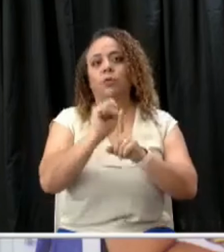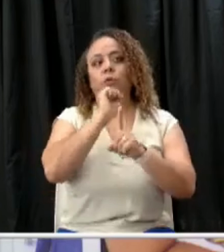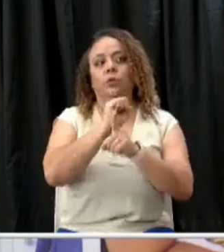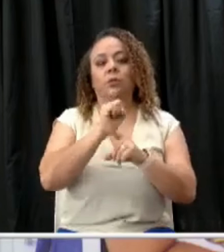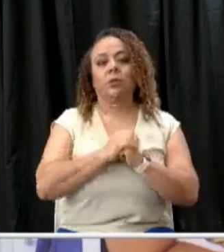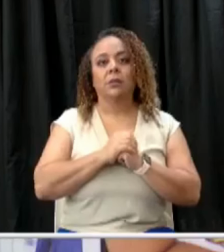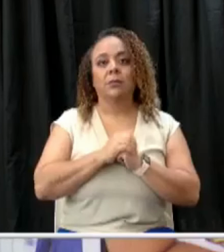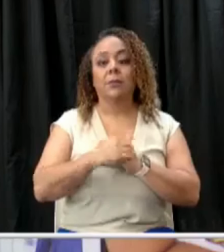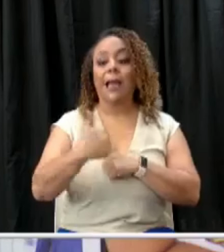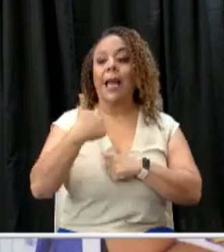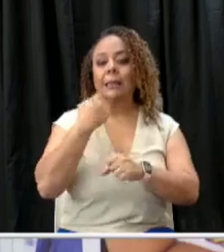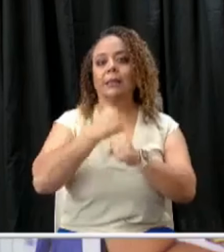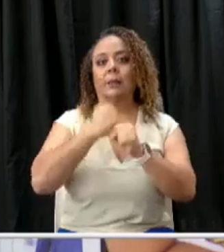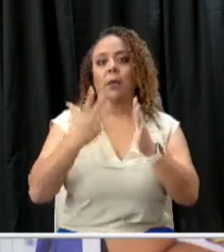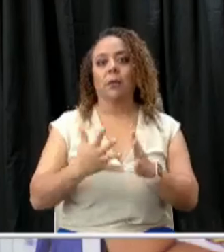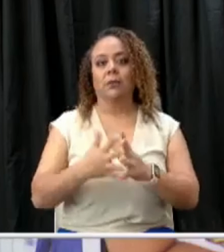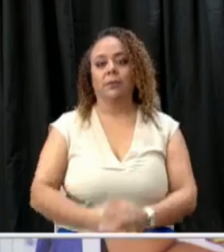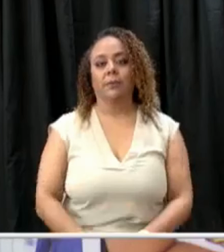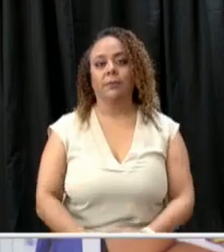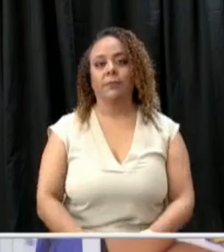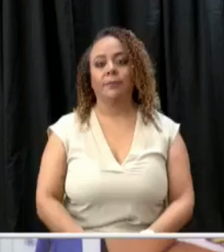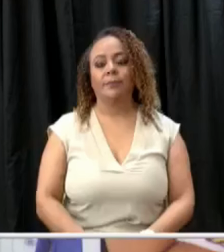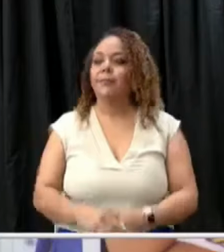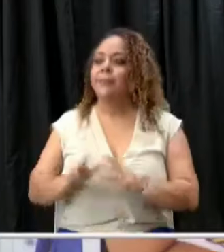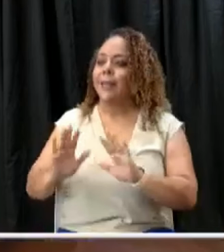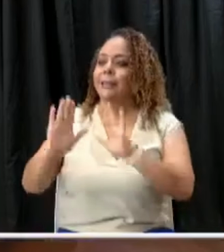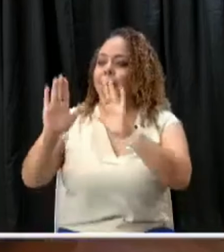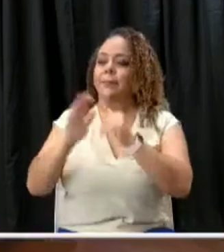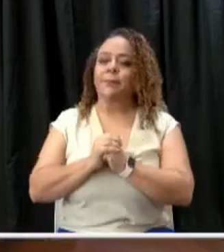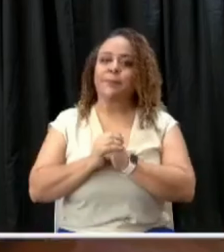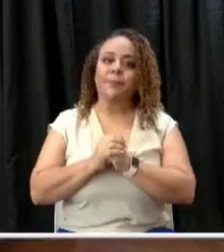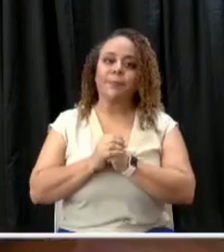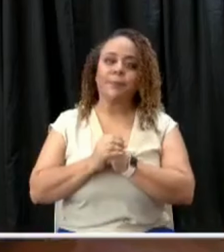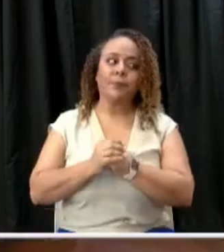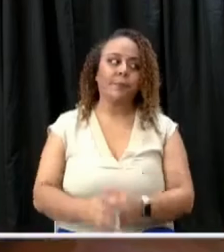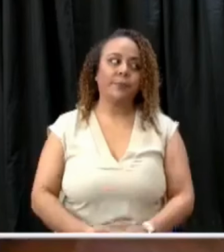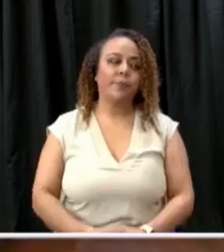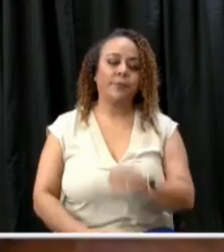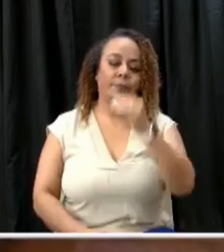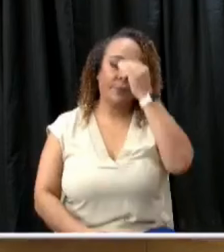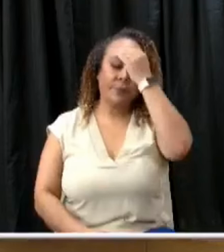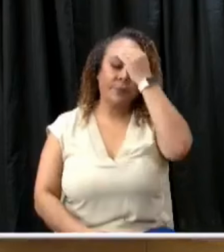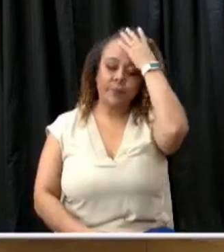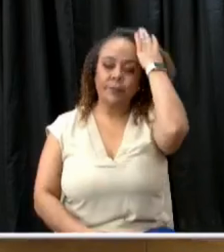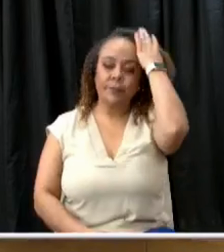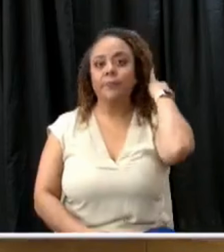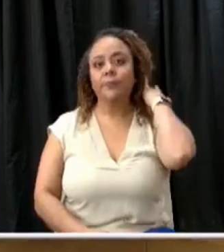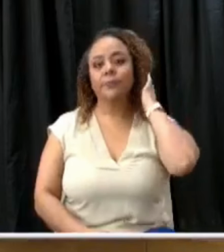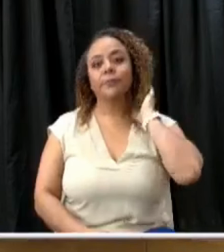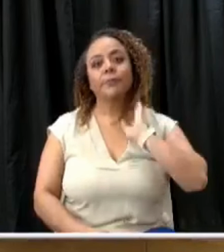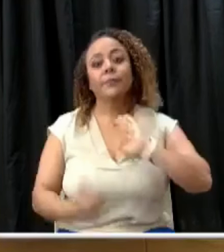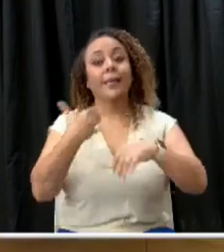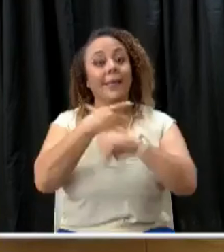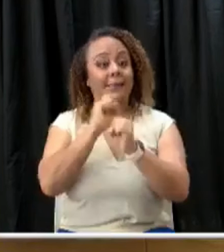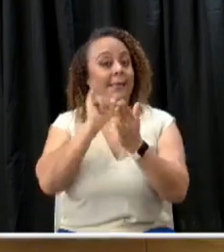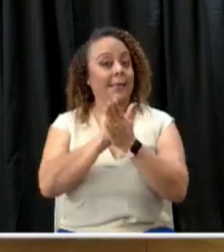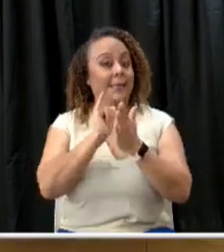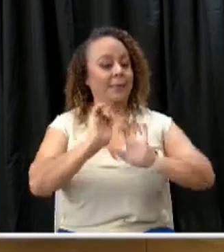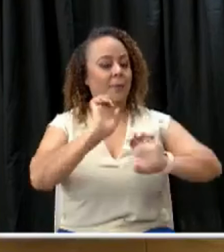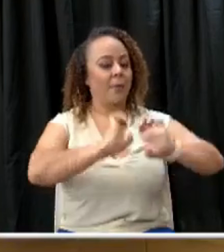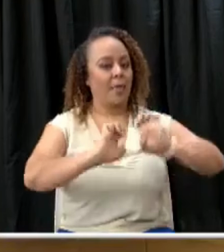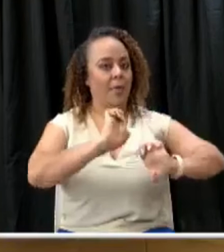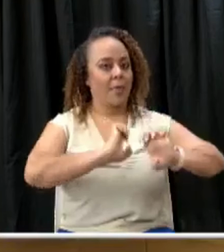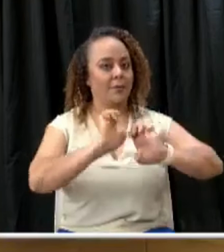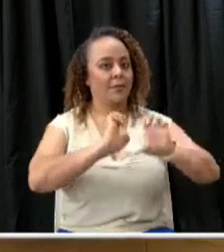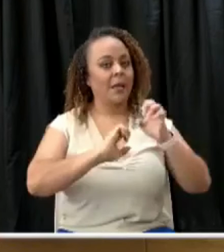las cuales se exponen los trabajadores. Excelente. Esteban, entonces, hacer estas medidas